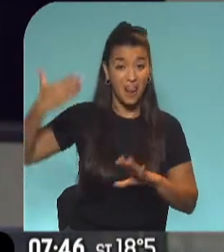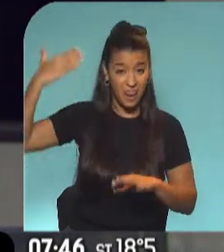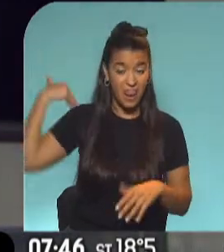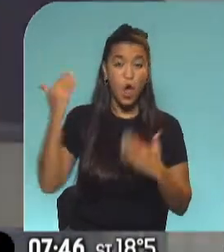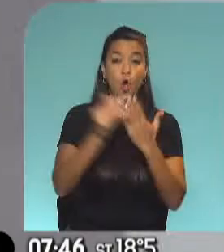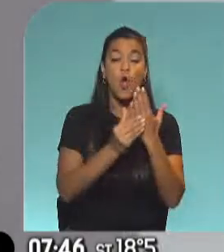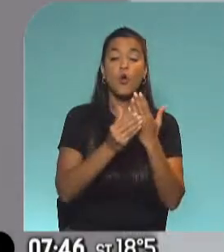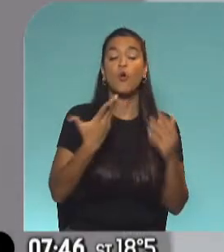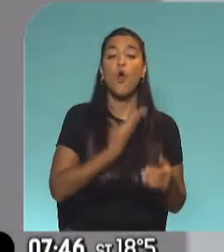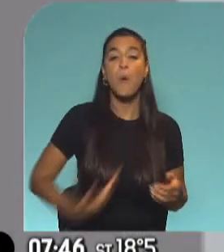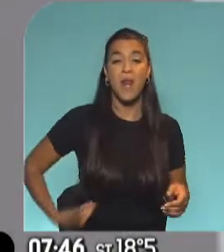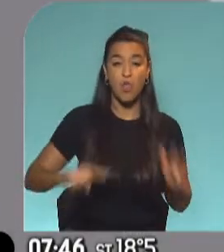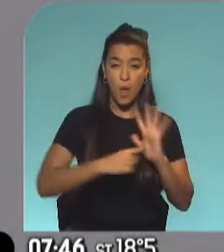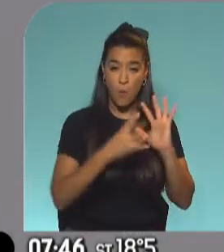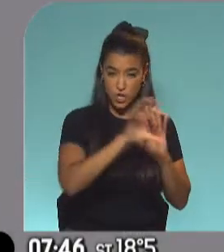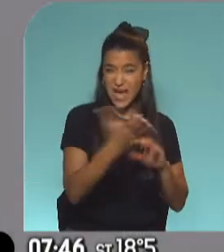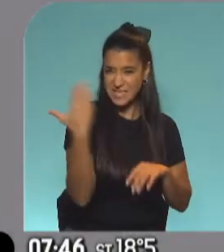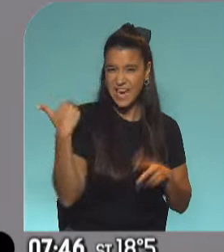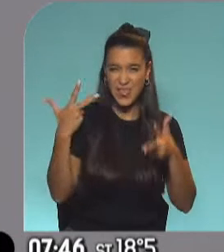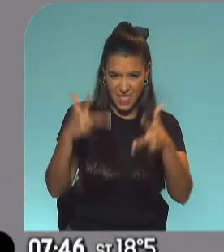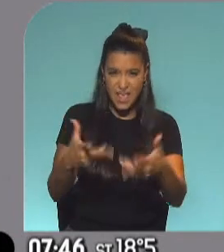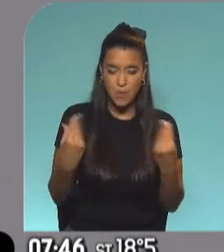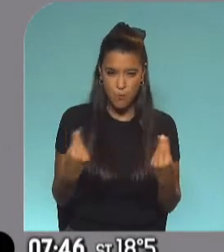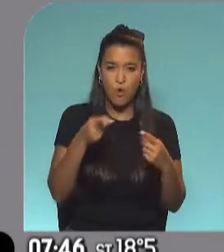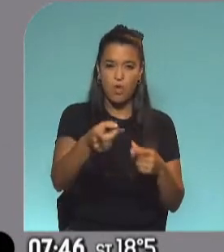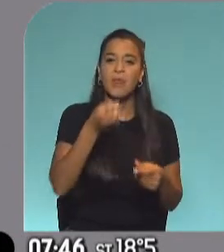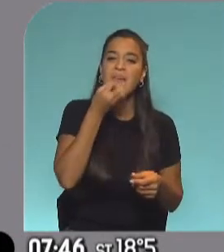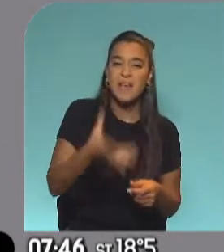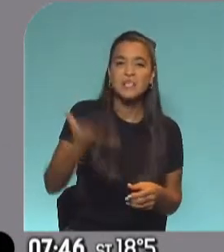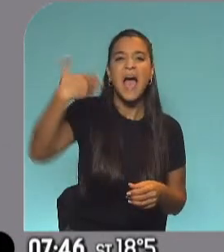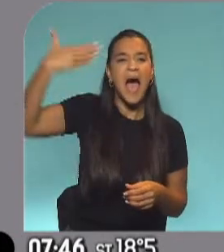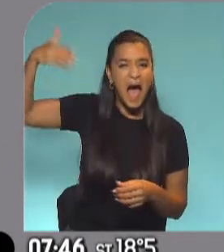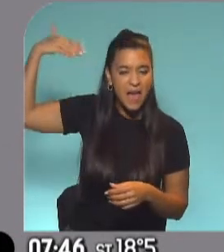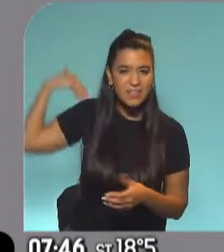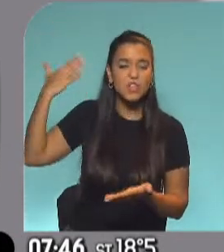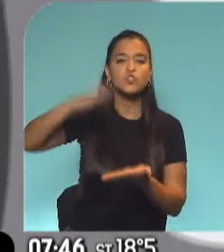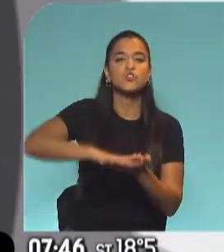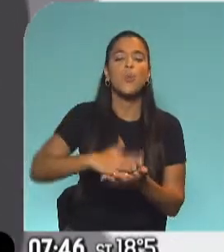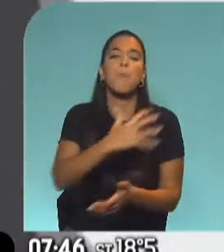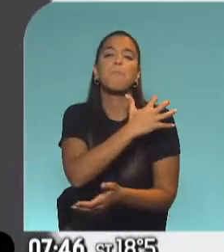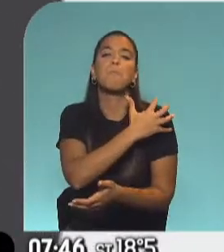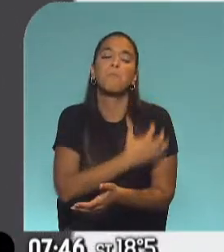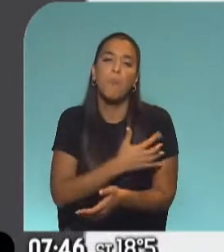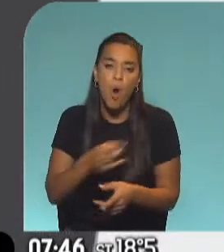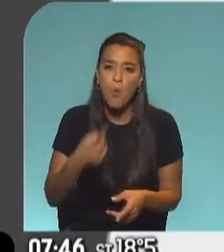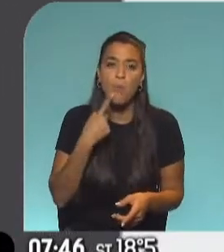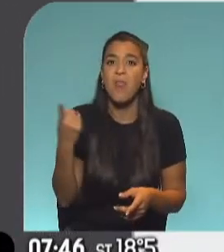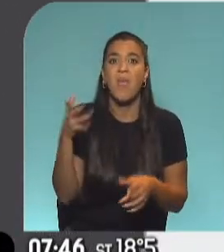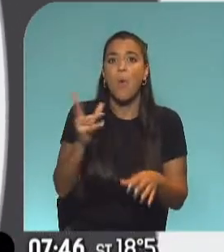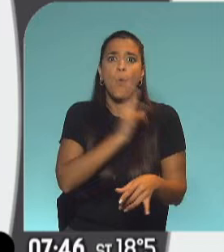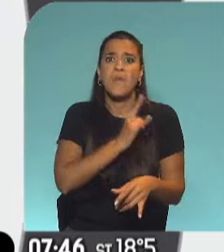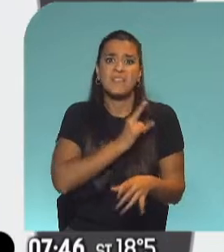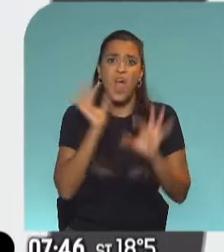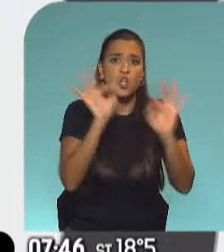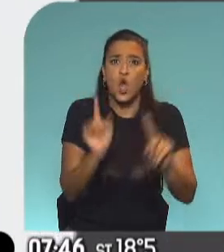de la provincia de Buenos Aires. Ayer hacíamos referencia a esta declaración que hizo en su momento sobre los pobres que ella consideraba no llegaban a la universidad,